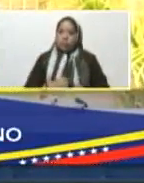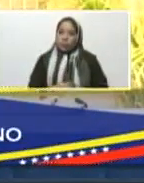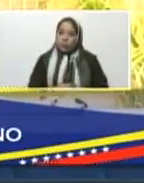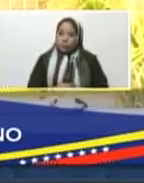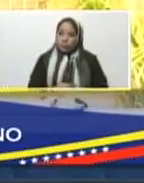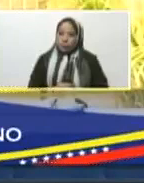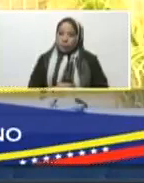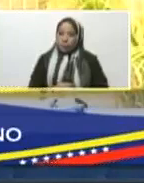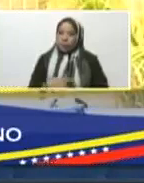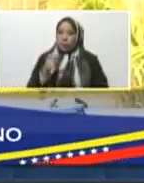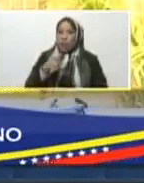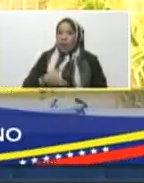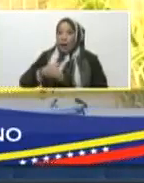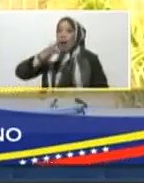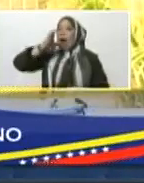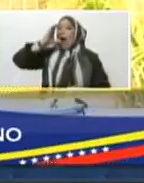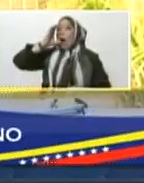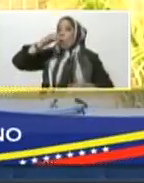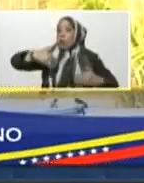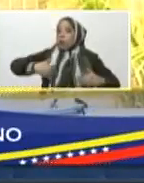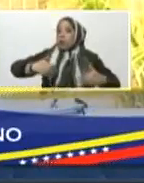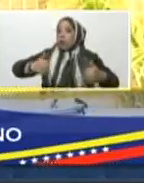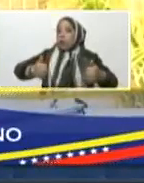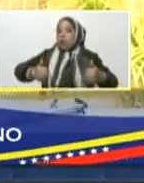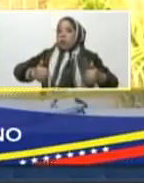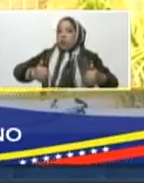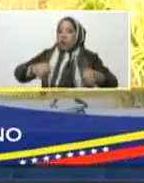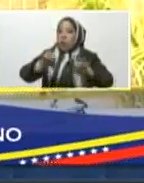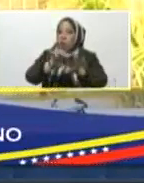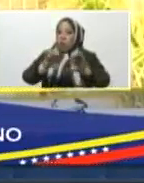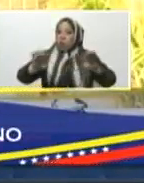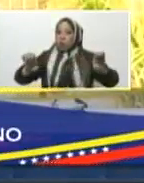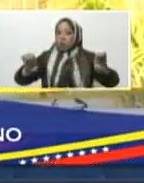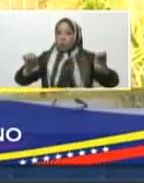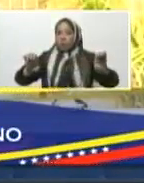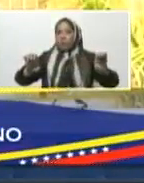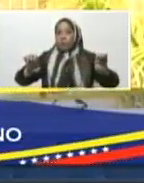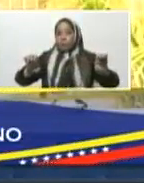En agua, salud, educación,